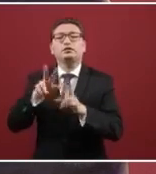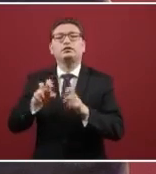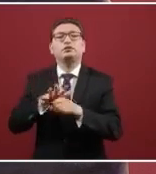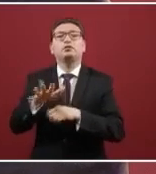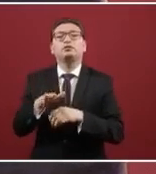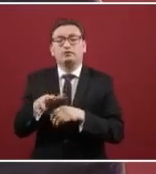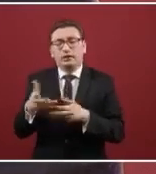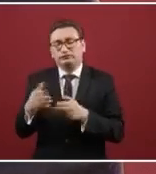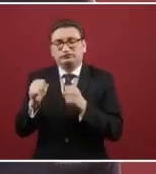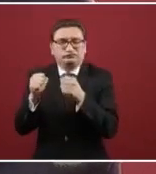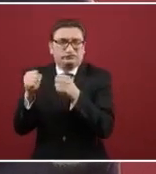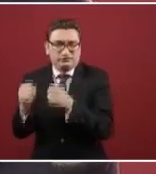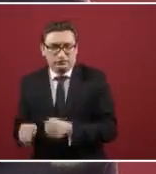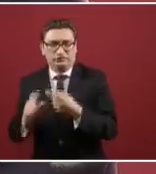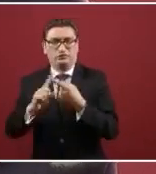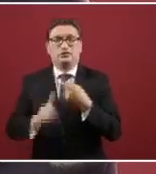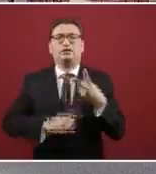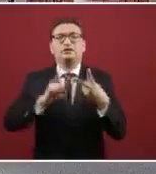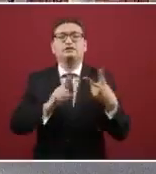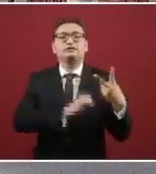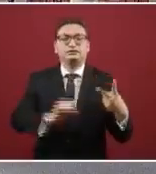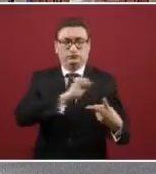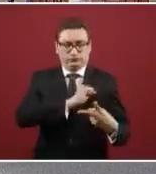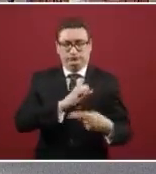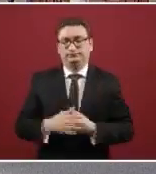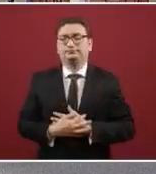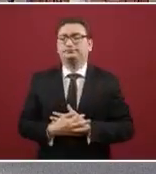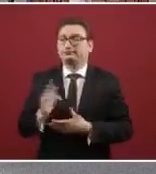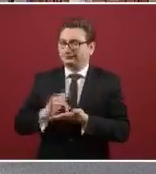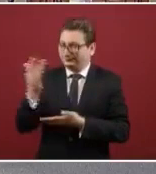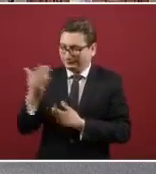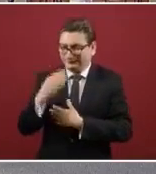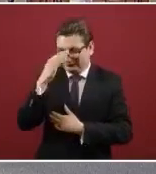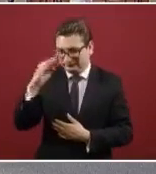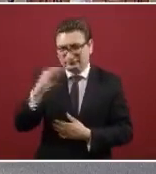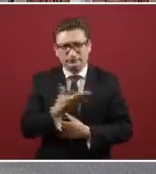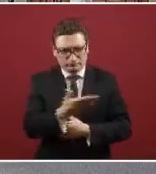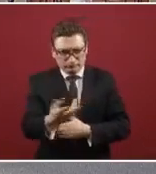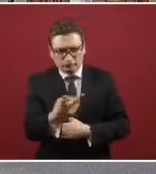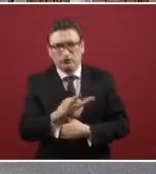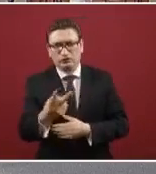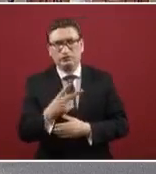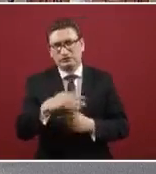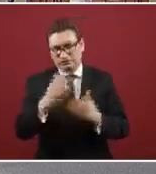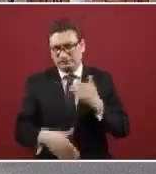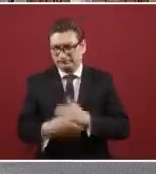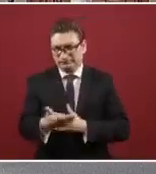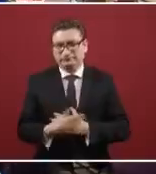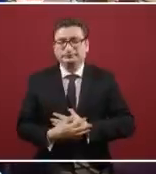seguridad y con la salud. Gracias, señor. Adelante, ustedes dos, y ahí terminamos,